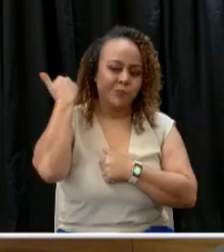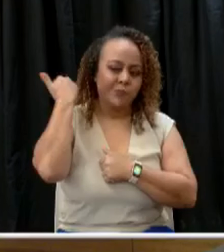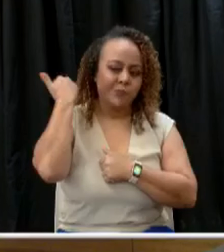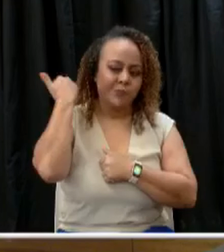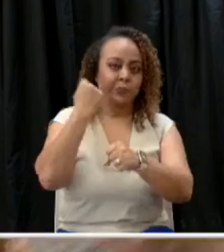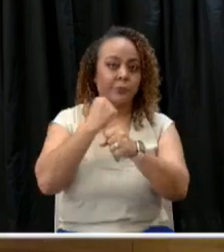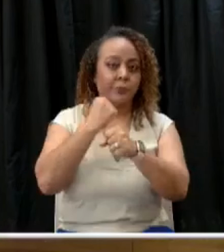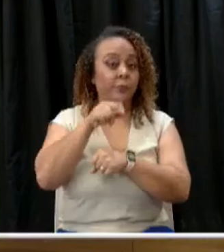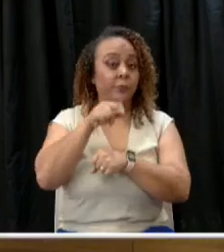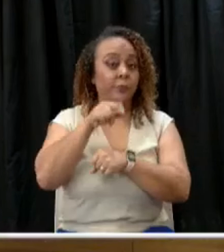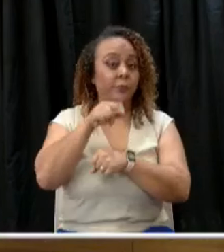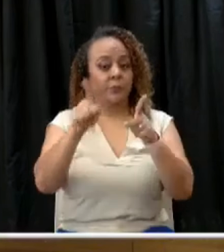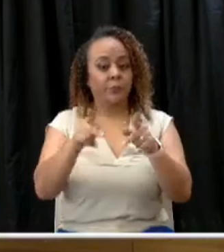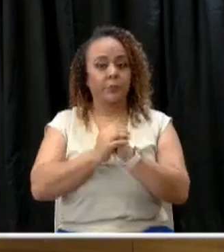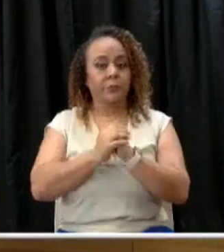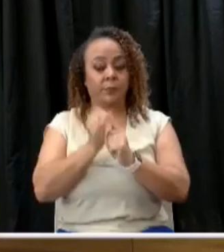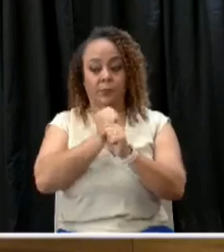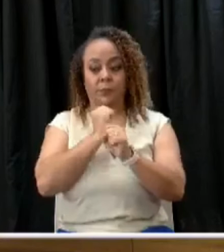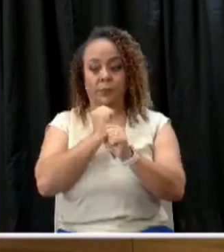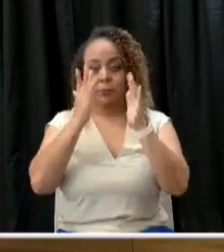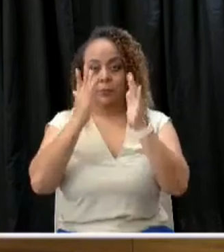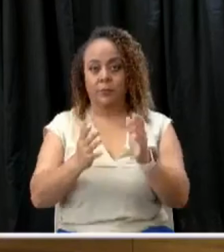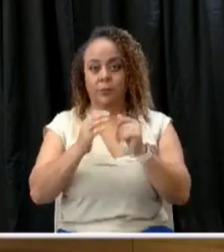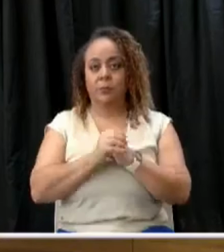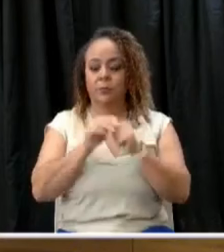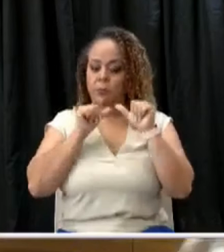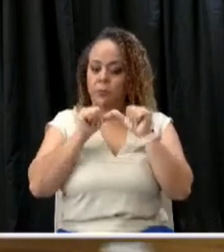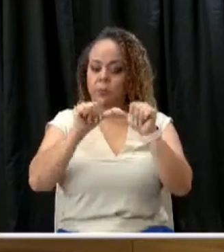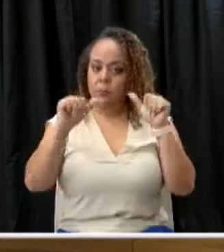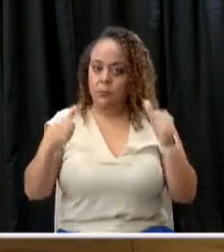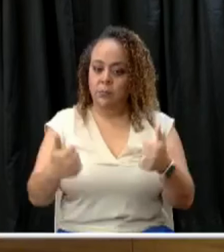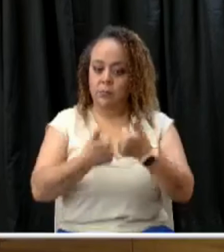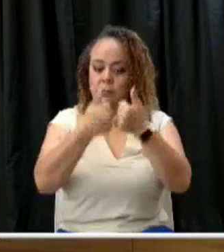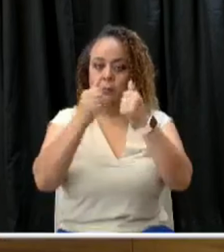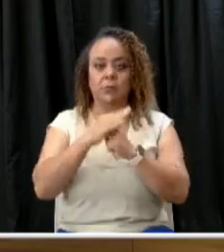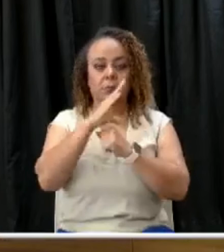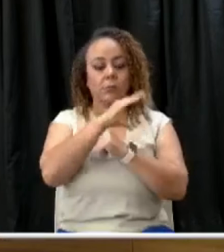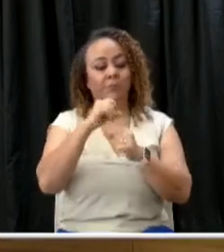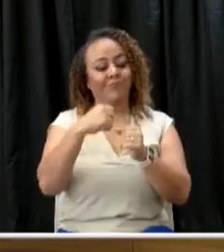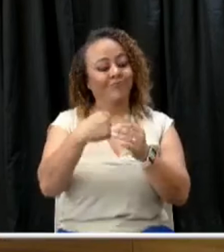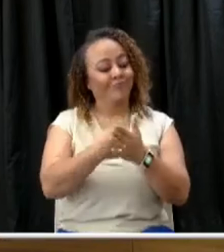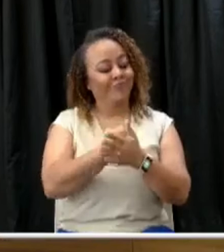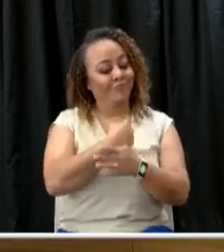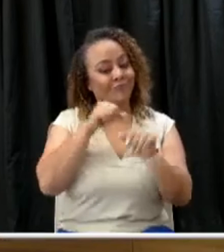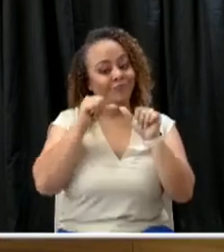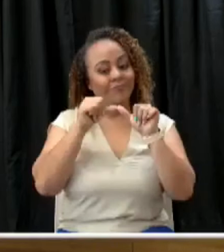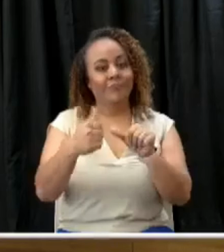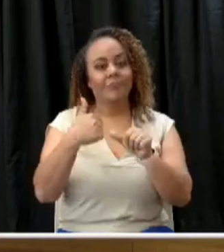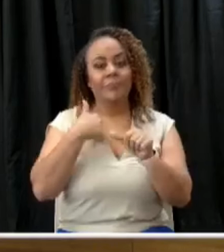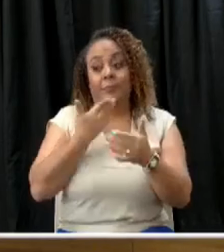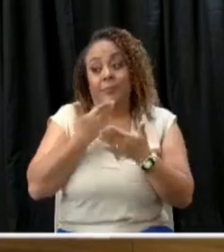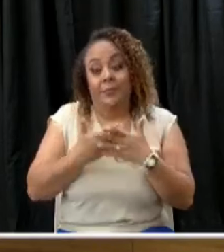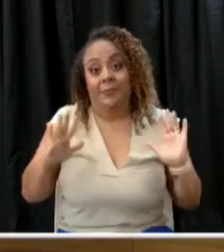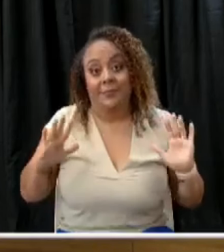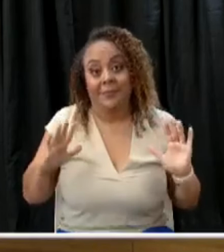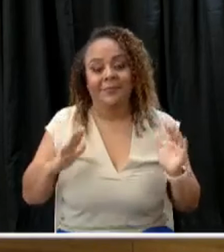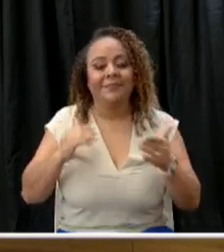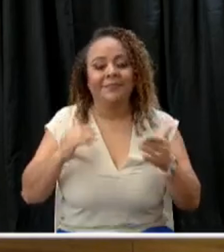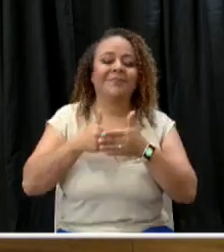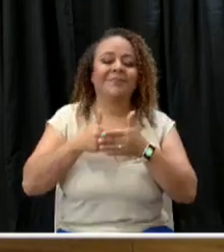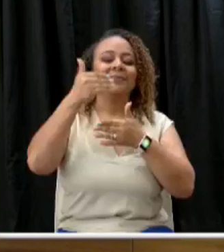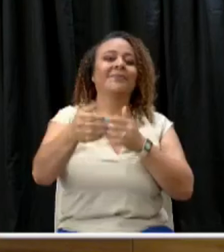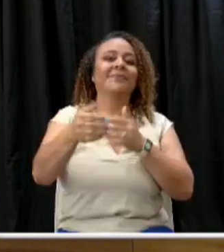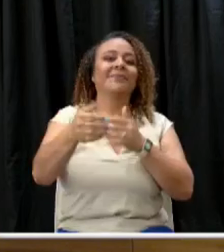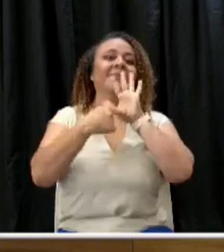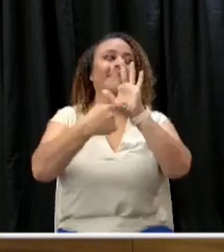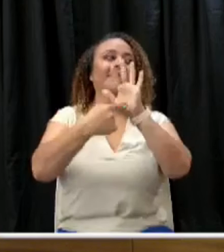en que usted, persona trabajadora, se sigue enfrentando y desgraciadamente sigue teniendo? Bueno, más adelante les vamos a